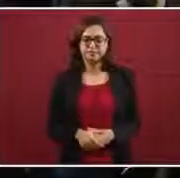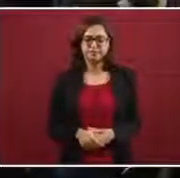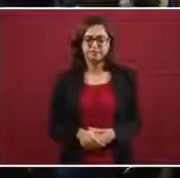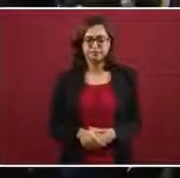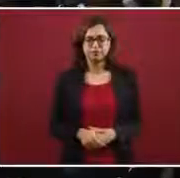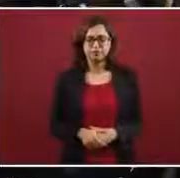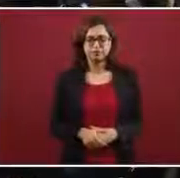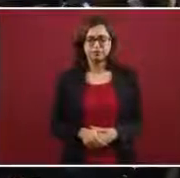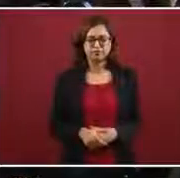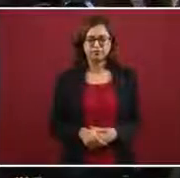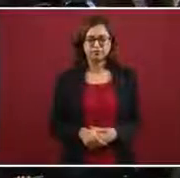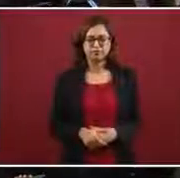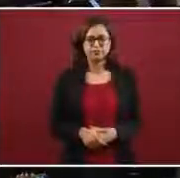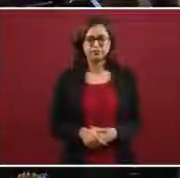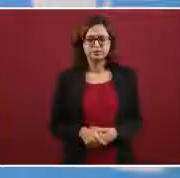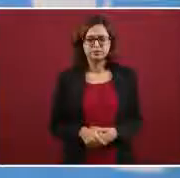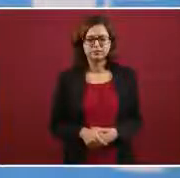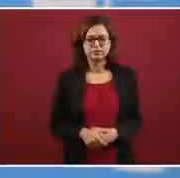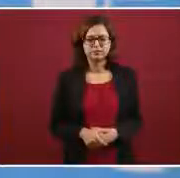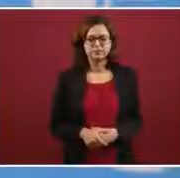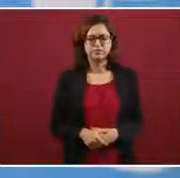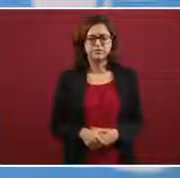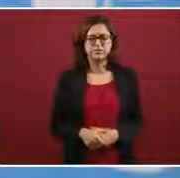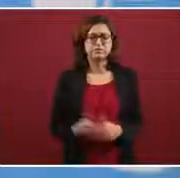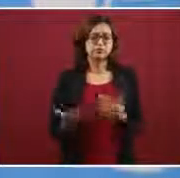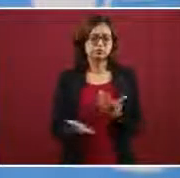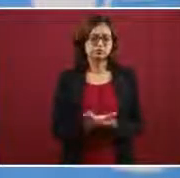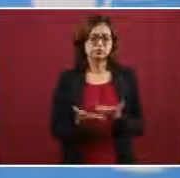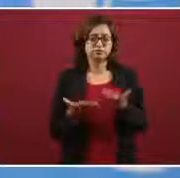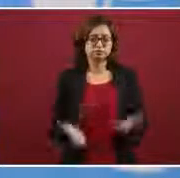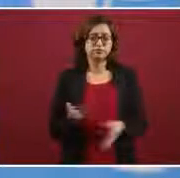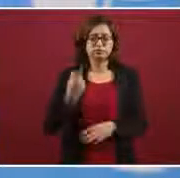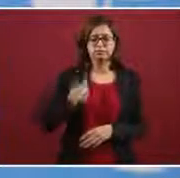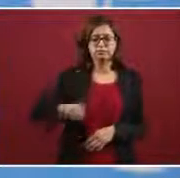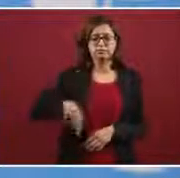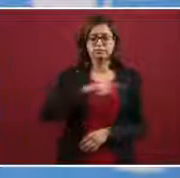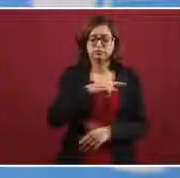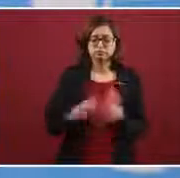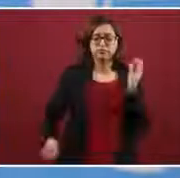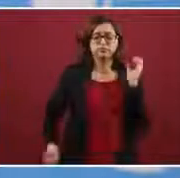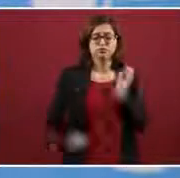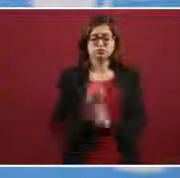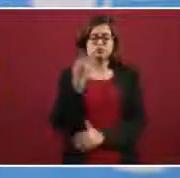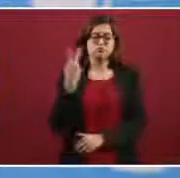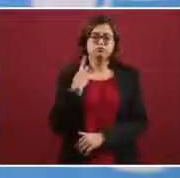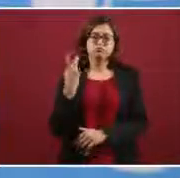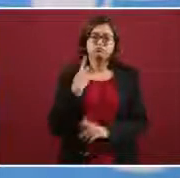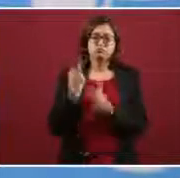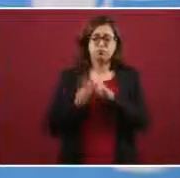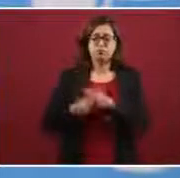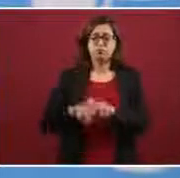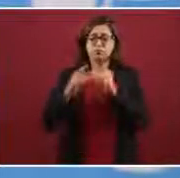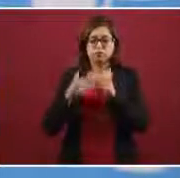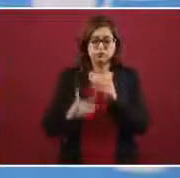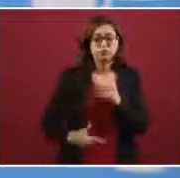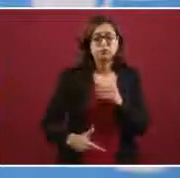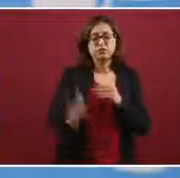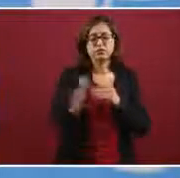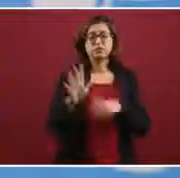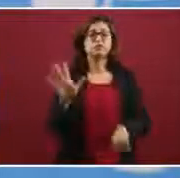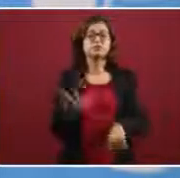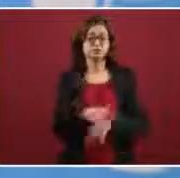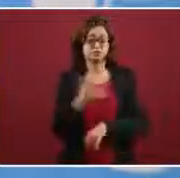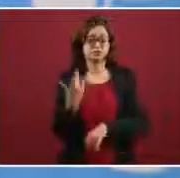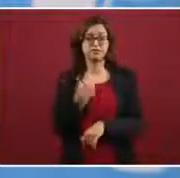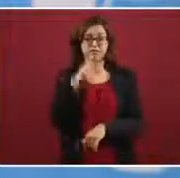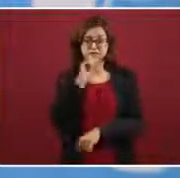Y estamos llevando a la práctica una política nueva, porque también, como aquí